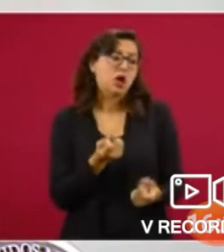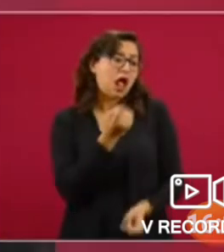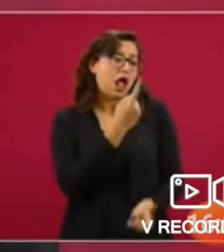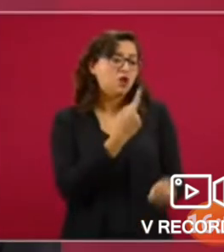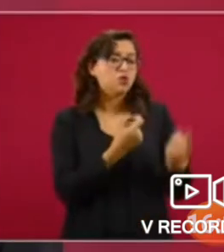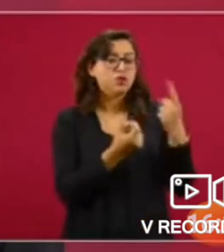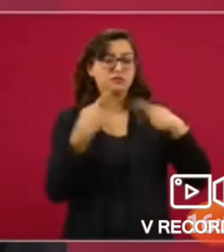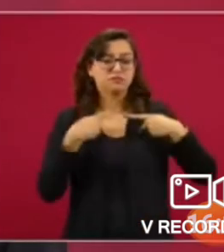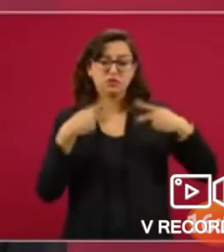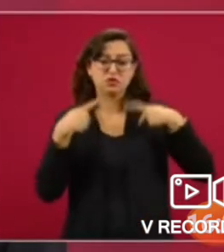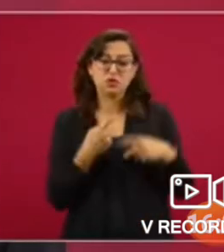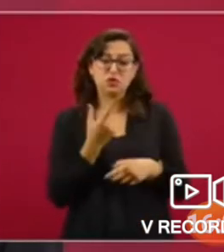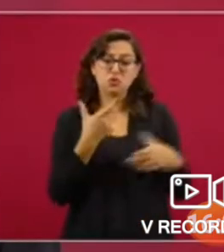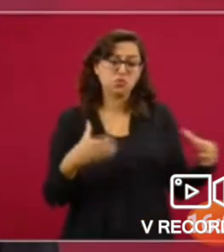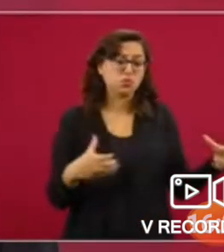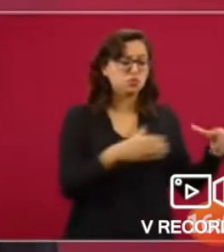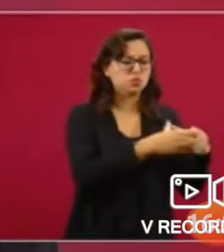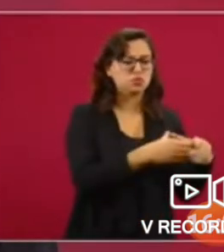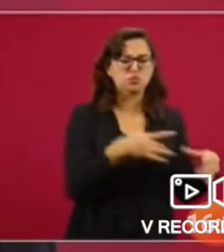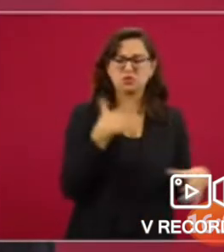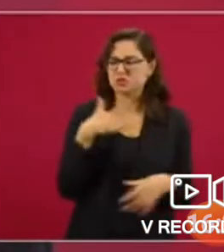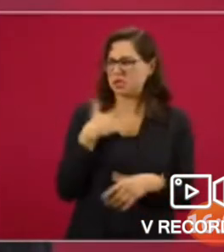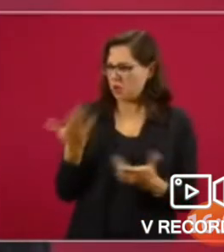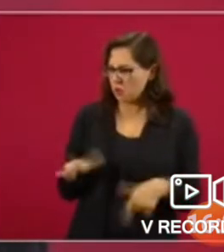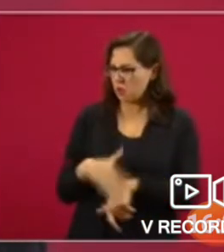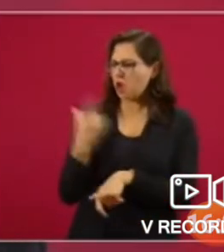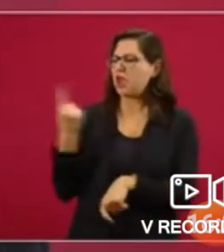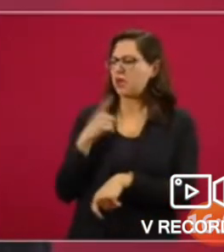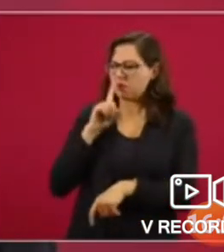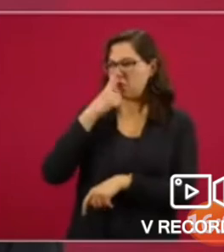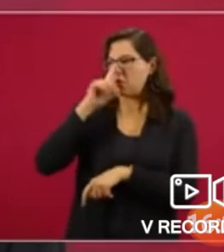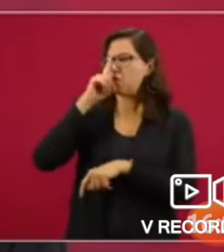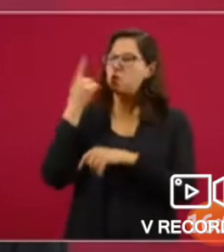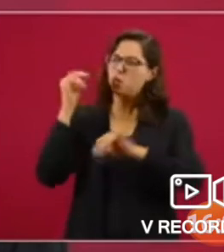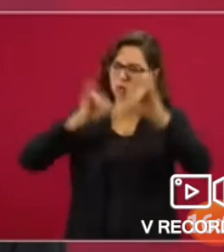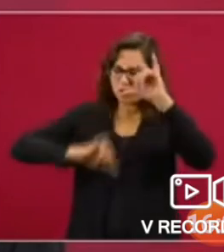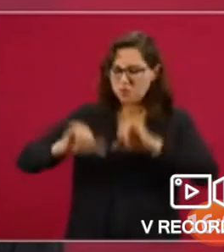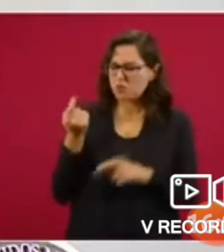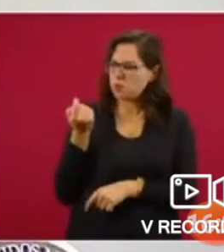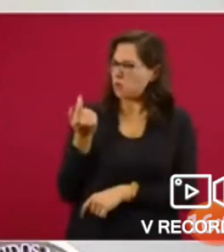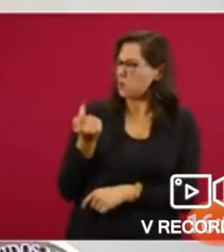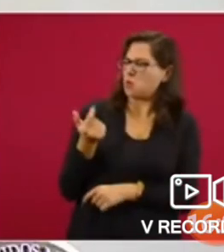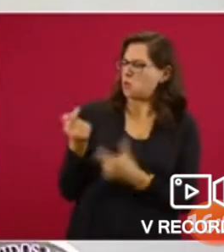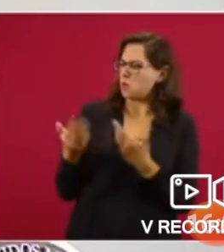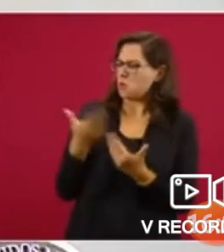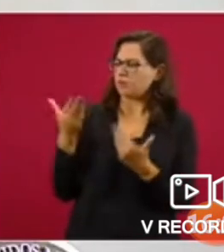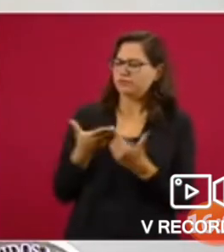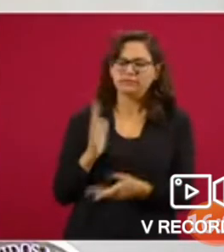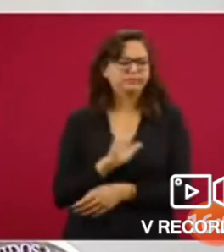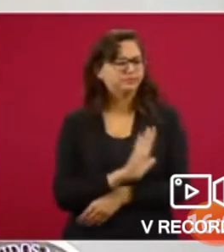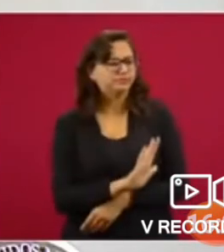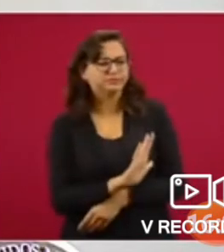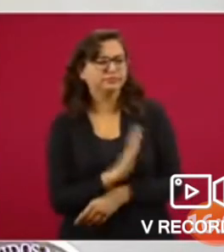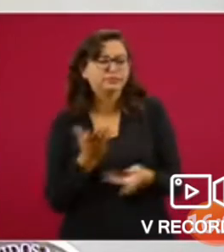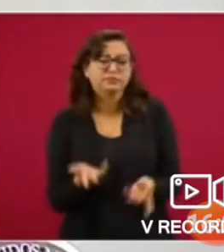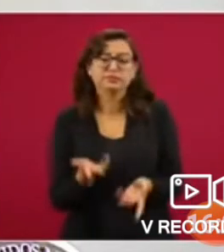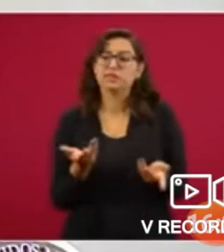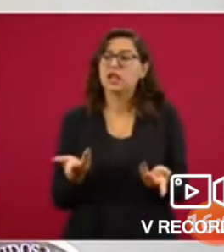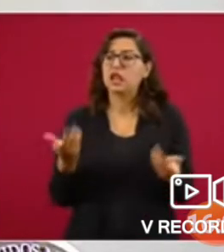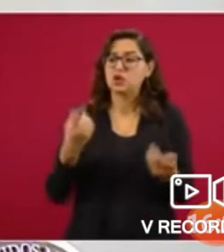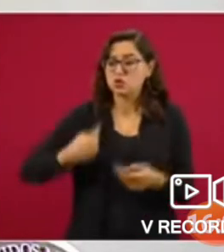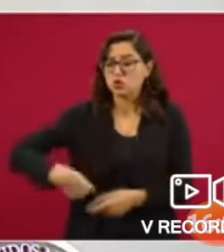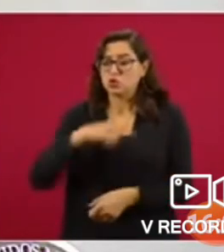población respecto al número de pruebas que se realizan en México y hemos indicado que tenemos una vigilancia epidemiológica